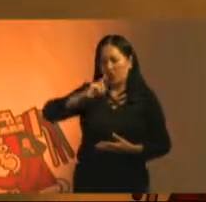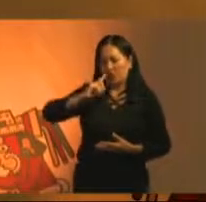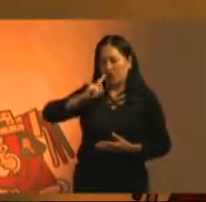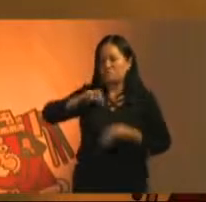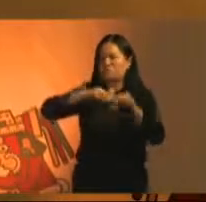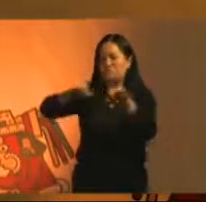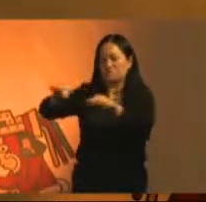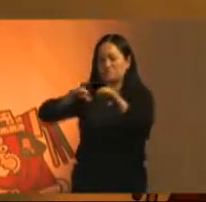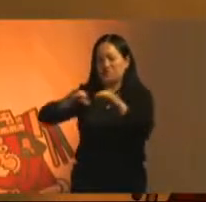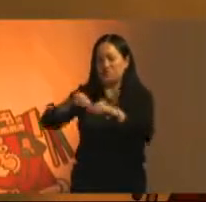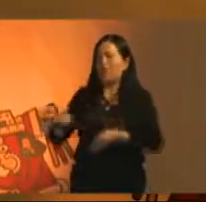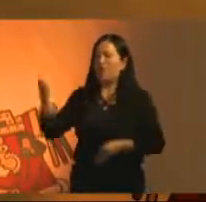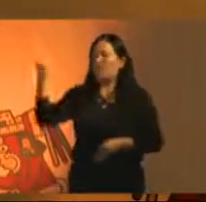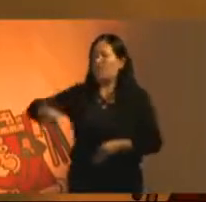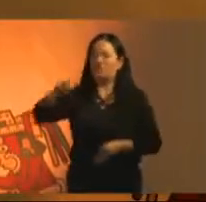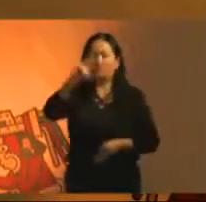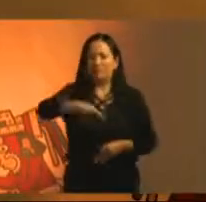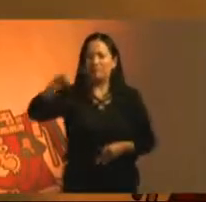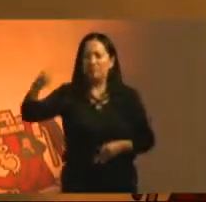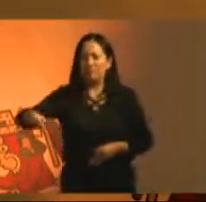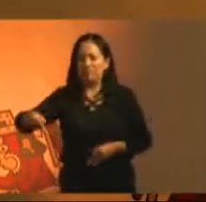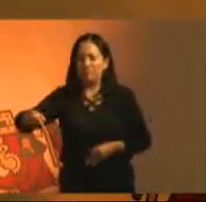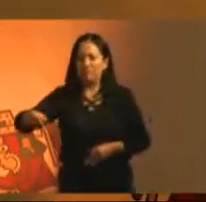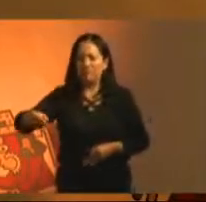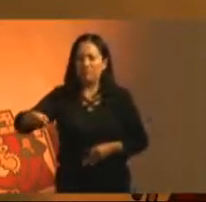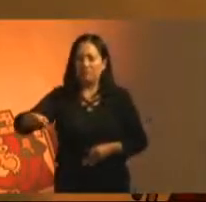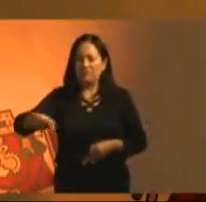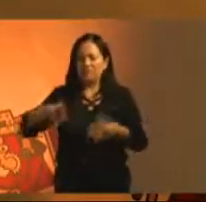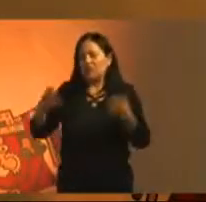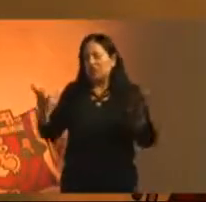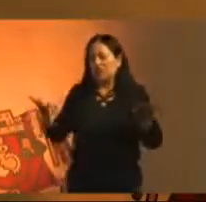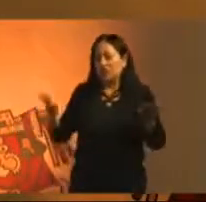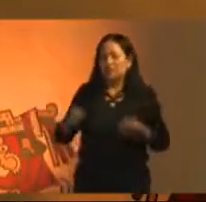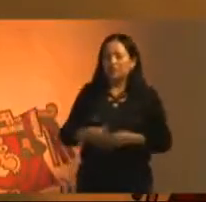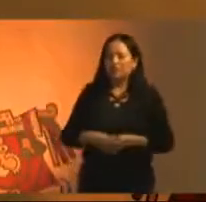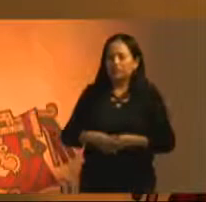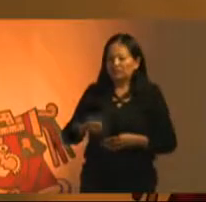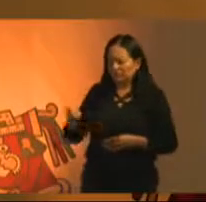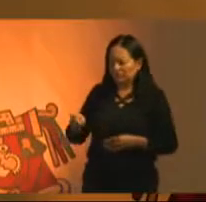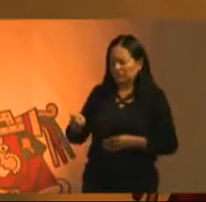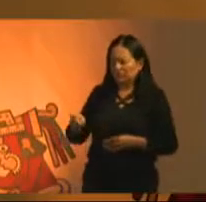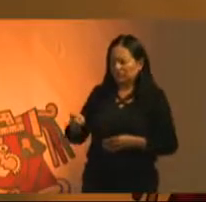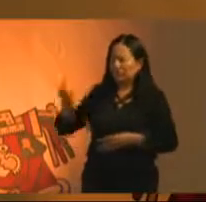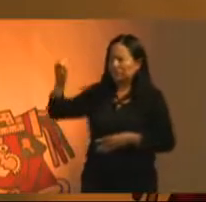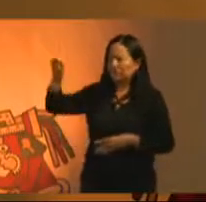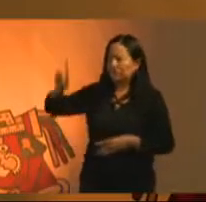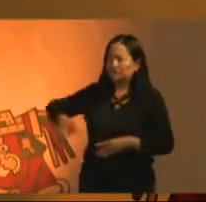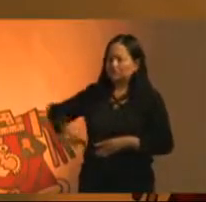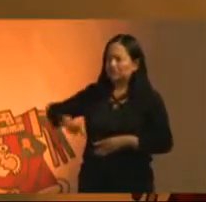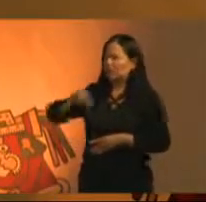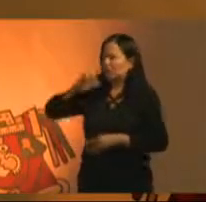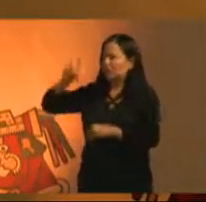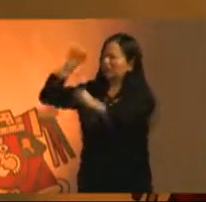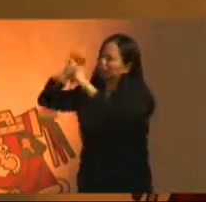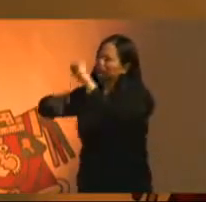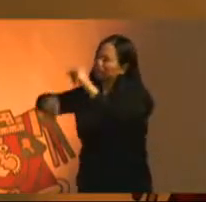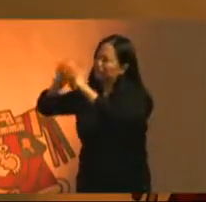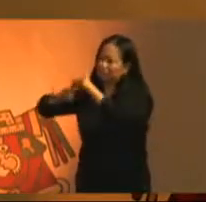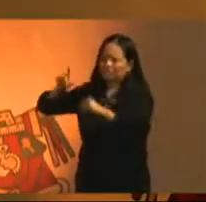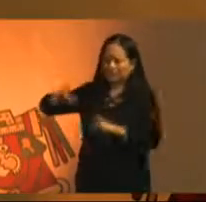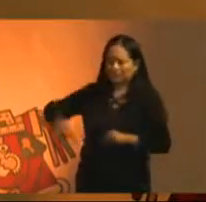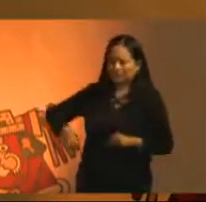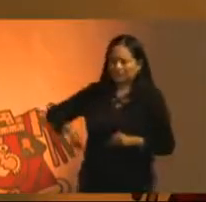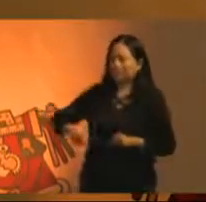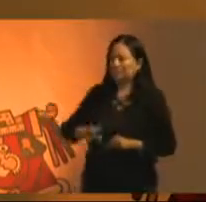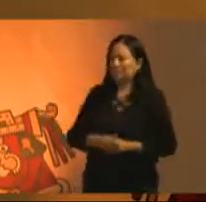dictadura del proletariado y los anarquistas decían lo mejor directamente a abolimos todo estado pero bueno realmente a lo que